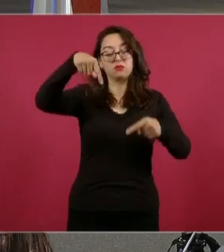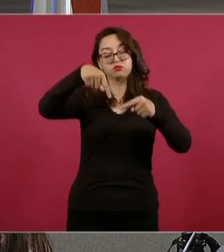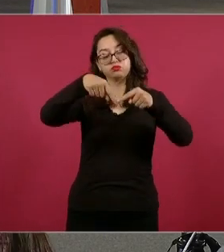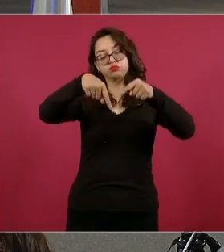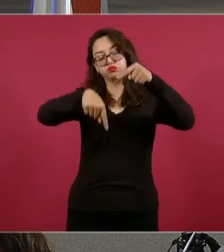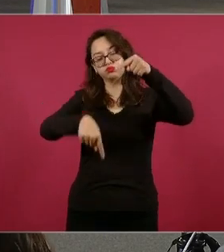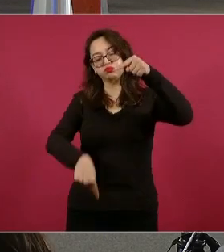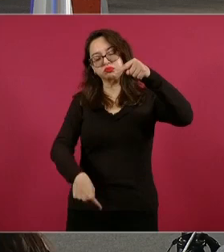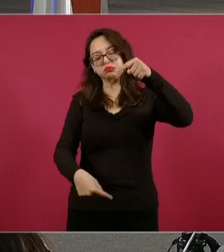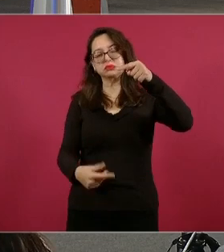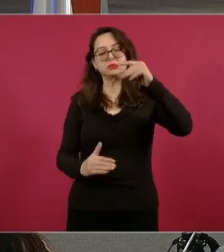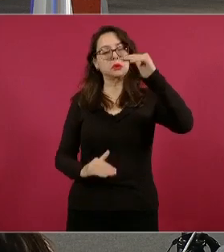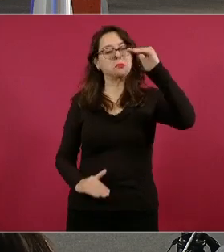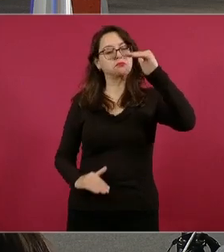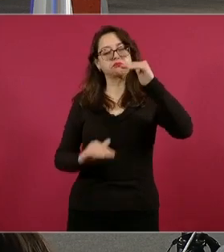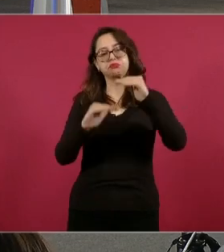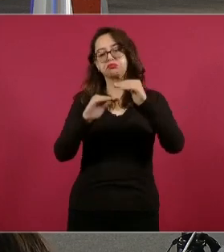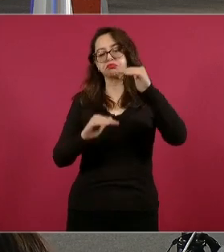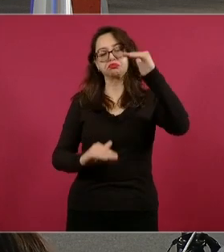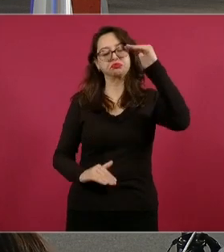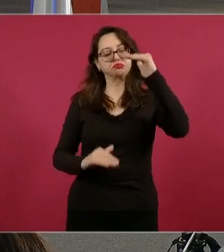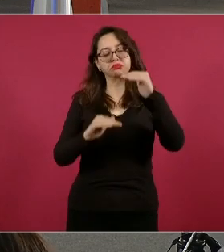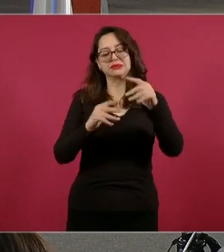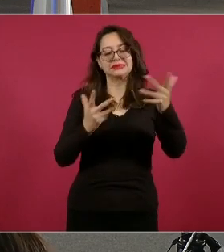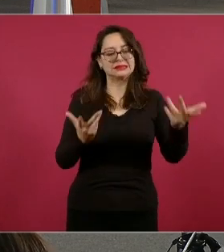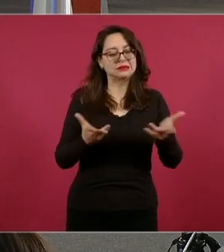en América y en el mundo.